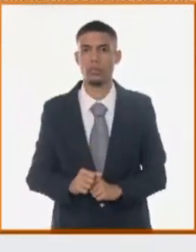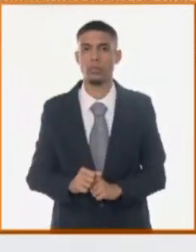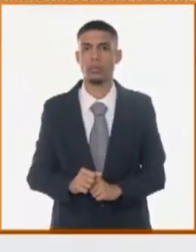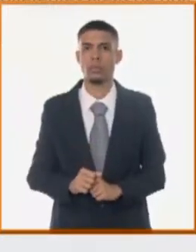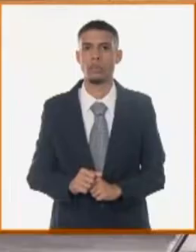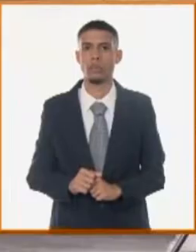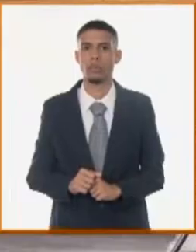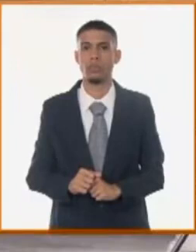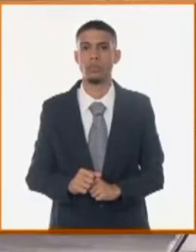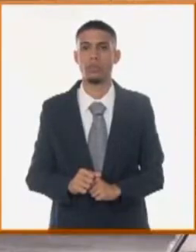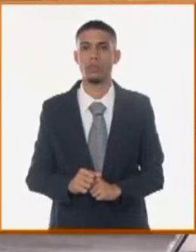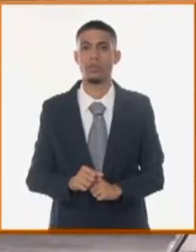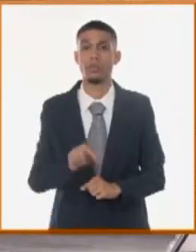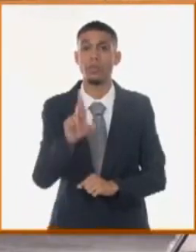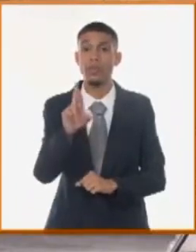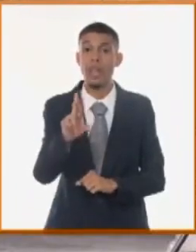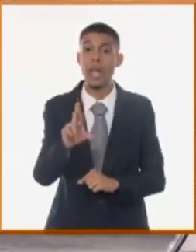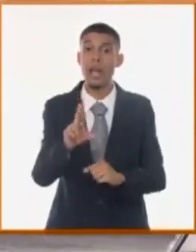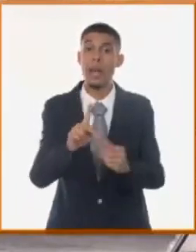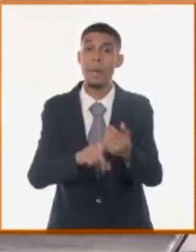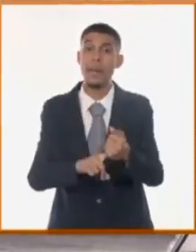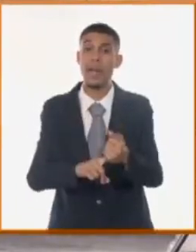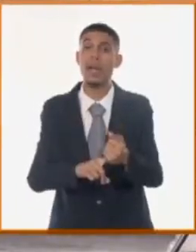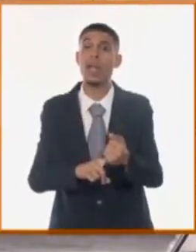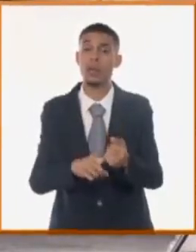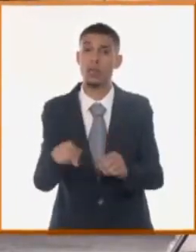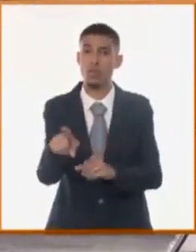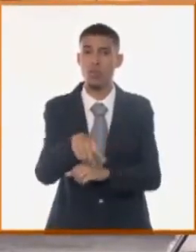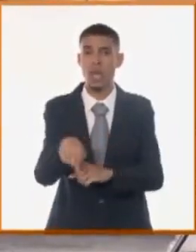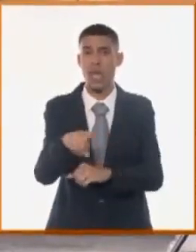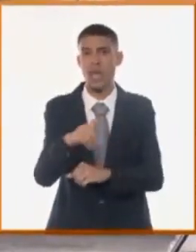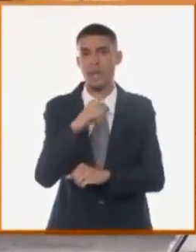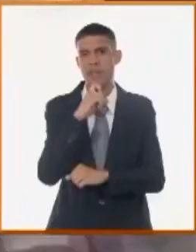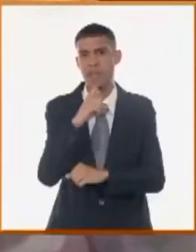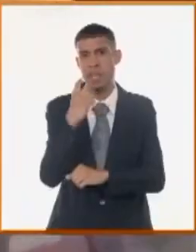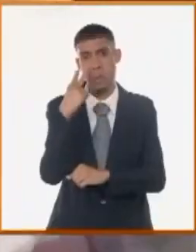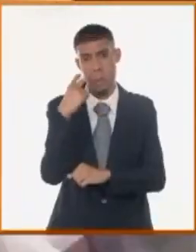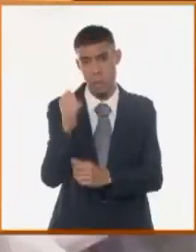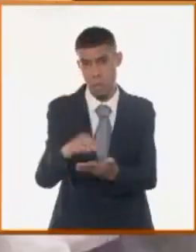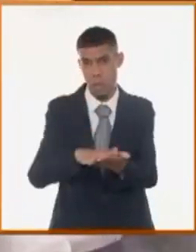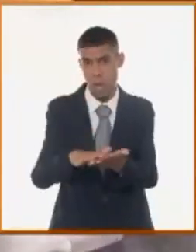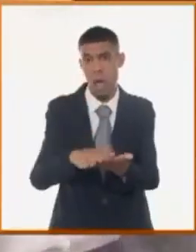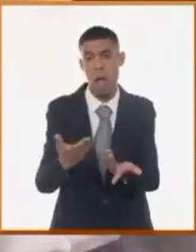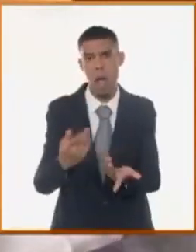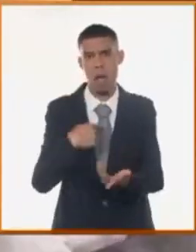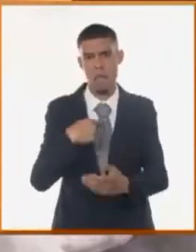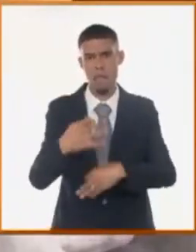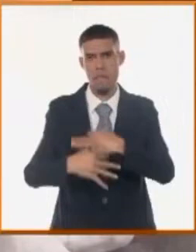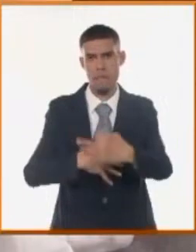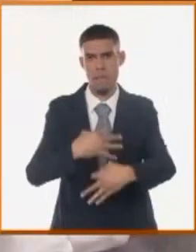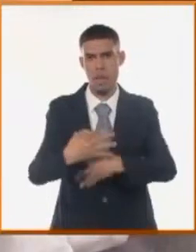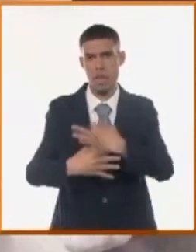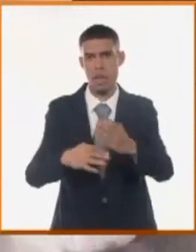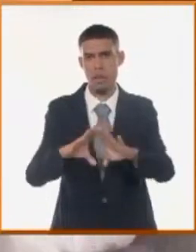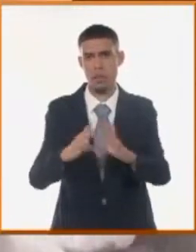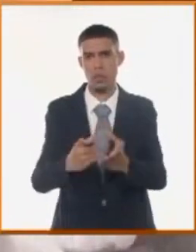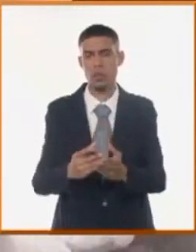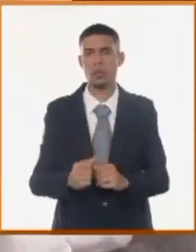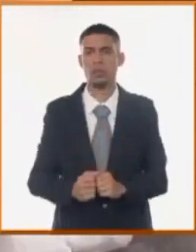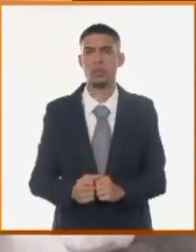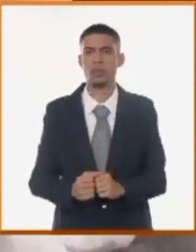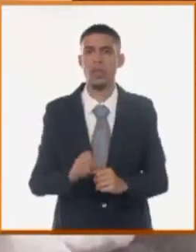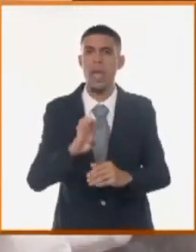Dani, le dices ERP y a lo mejor no saben de qué le estamos hablando, a lo mejor piensan que es Radio Progreso. ¿Qué cosa es un ERP? ¿Para qué le sirve a una